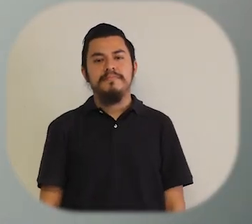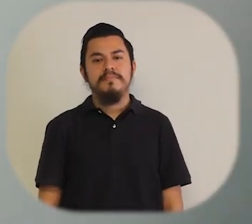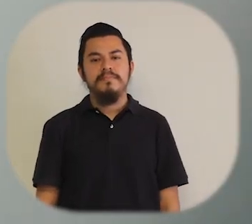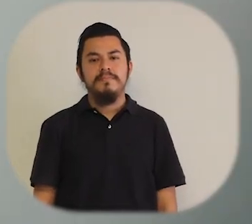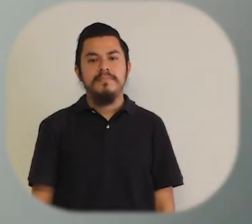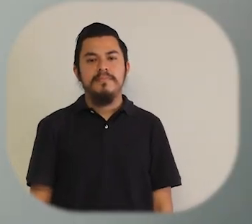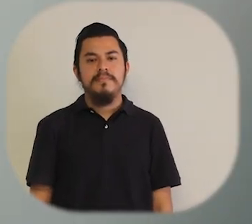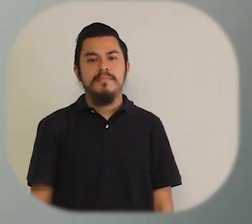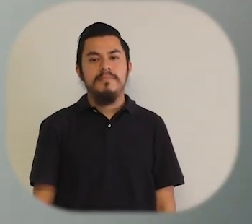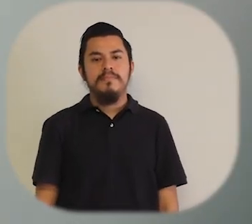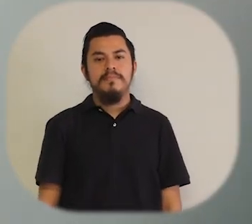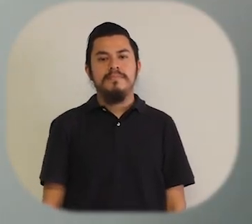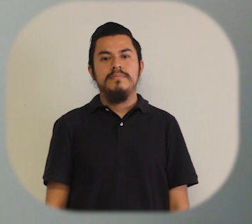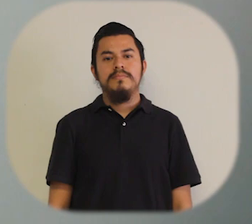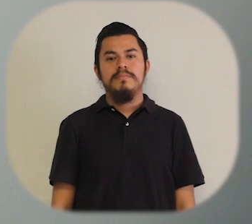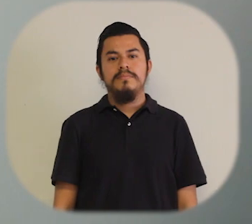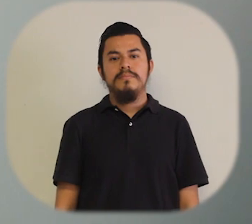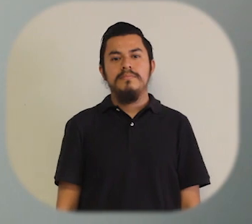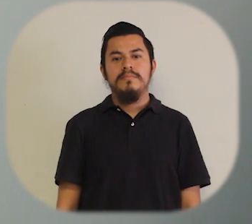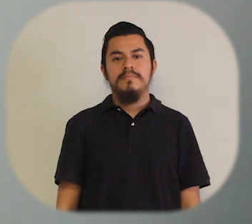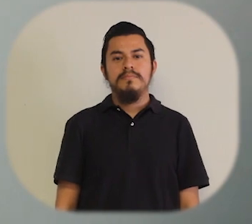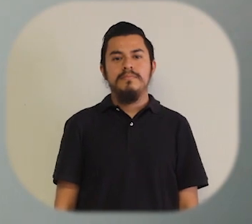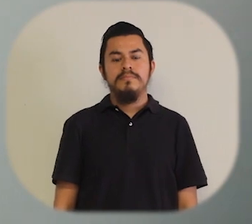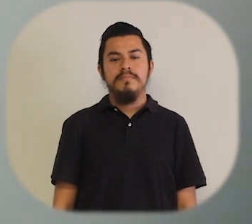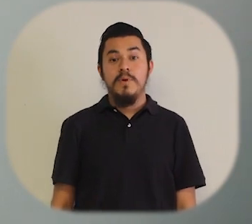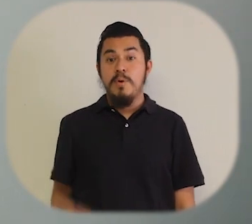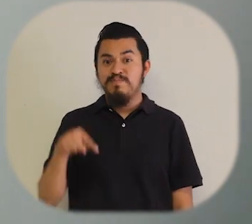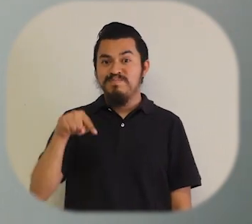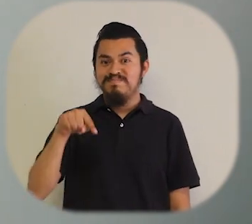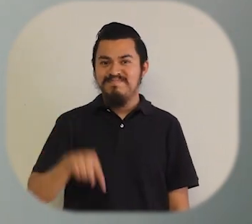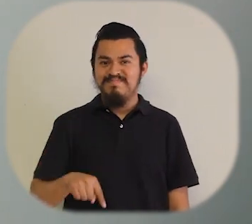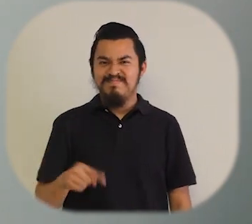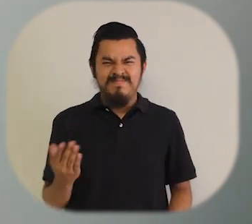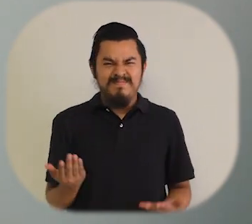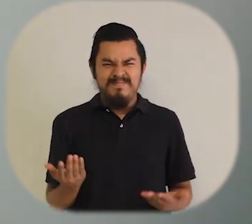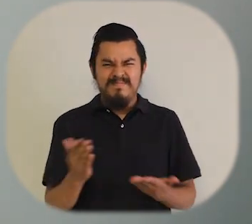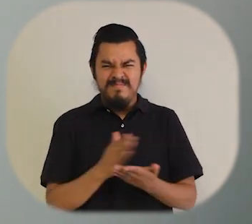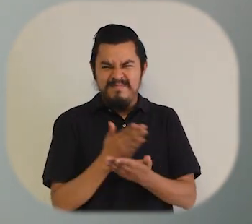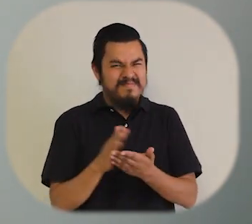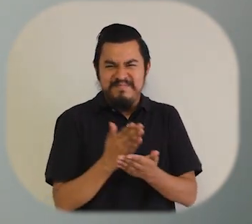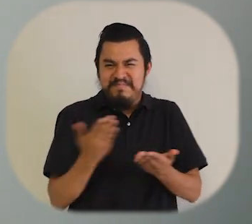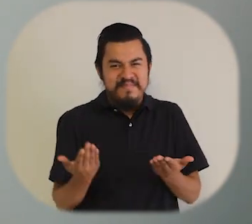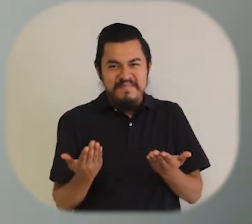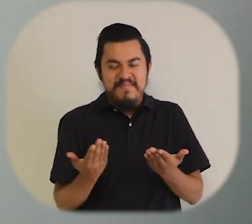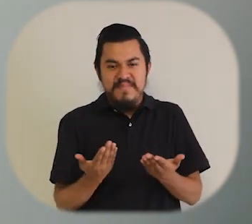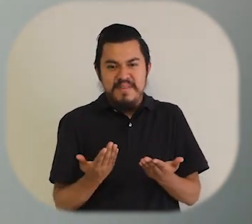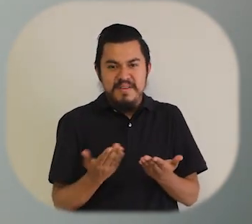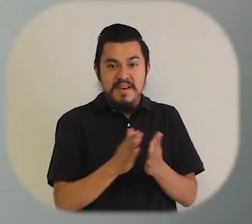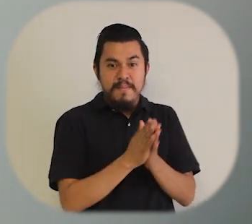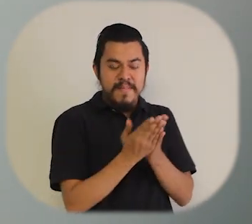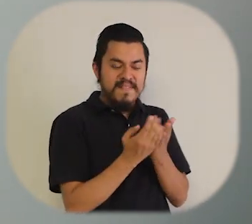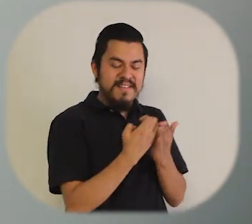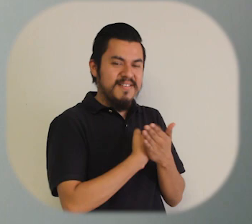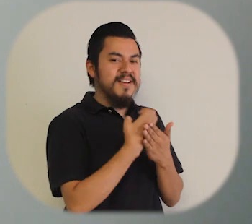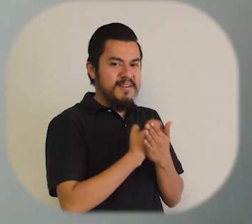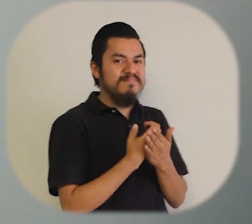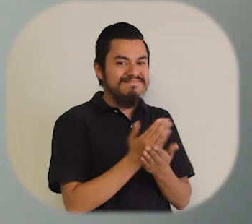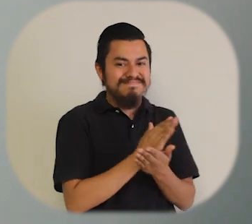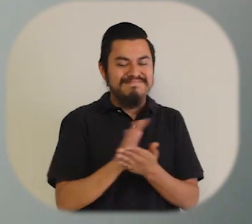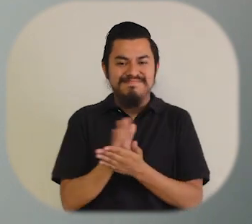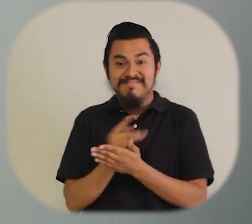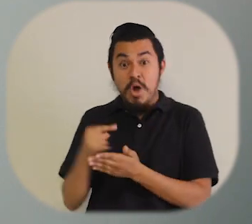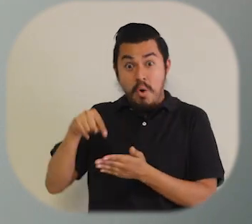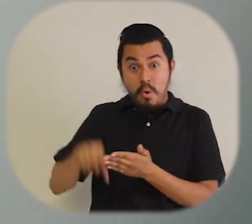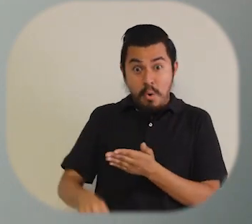Ahora vamos a compartir un poco del Evangelio de la Biblia. Desde ahora vamos a compartir de una forma un poco